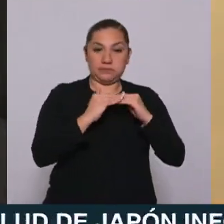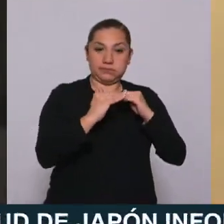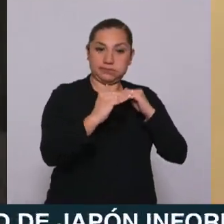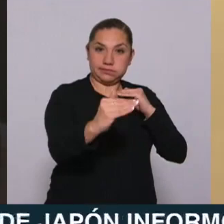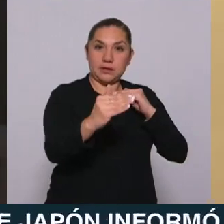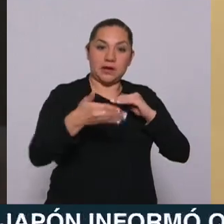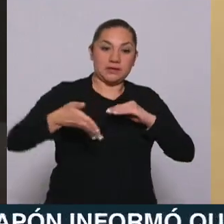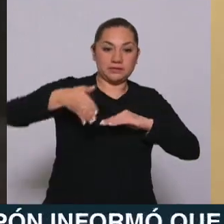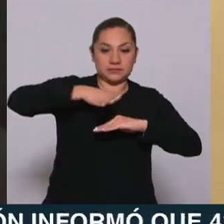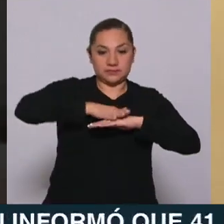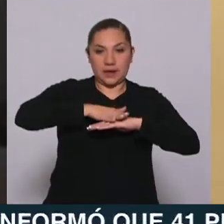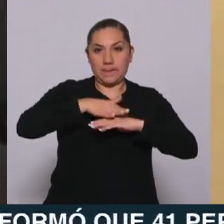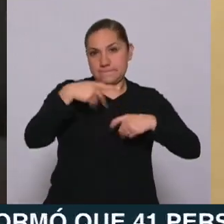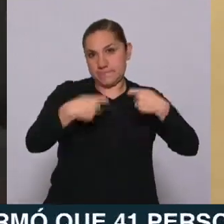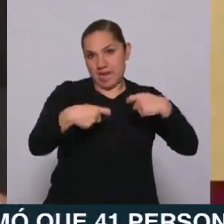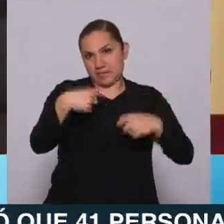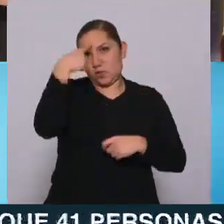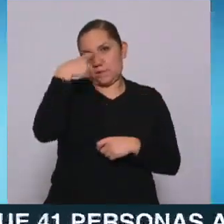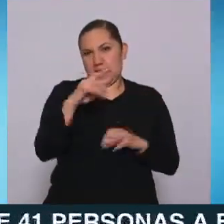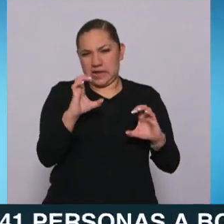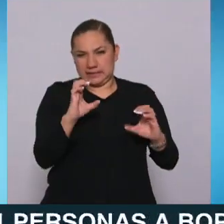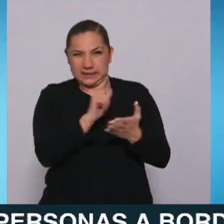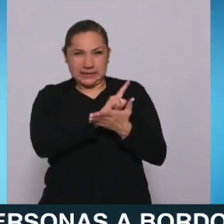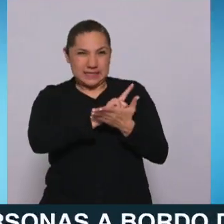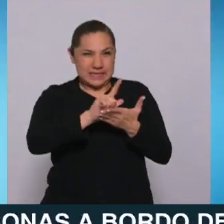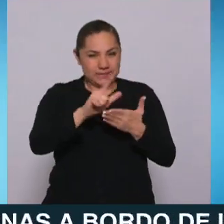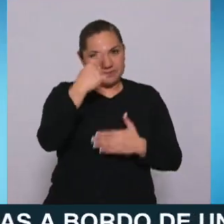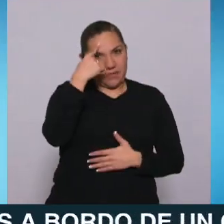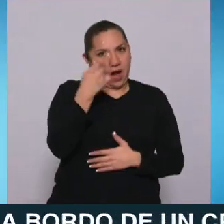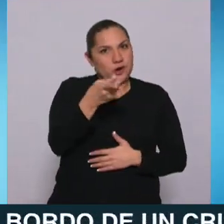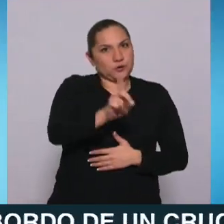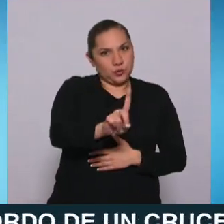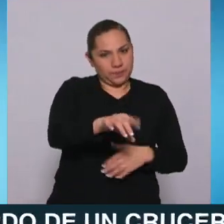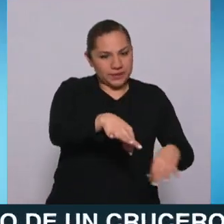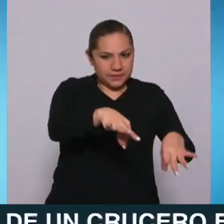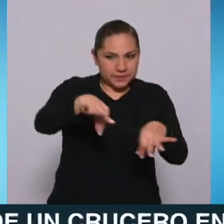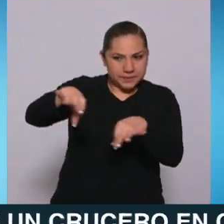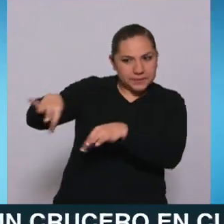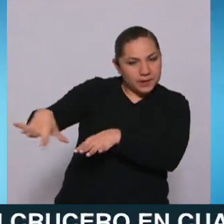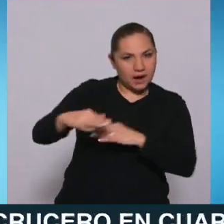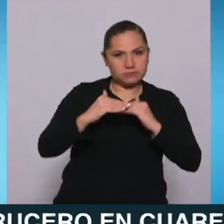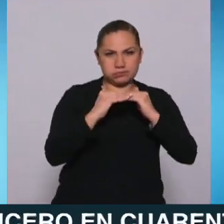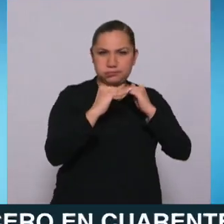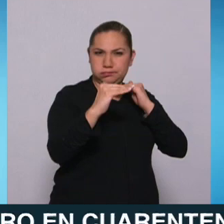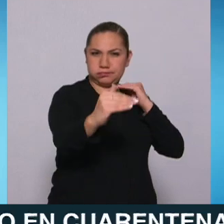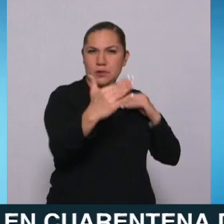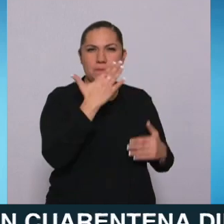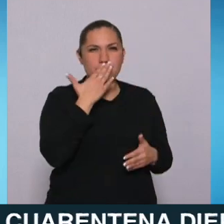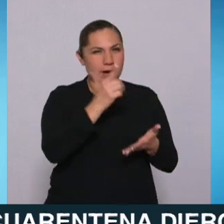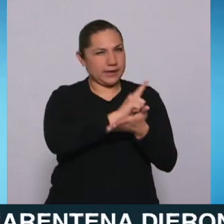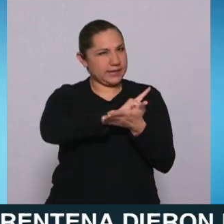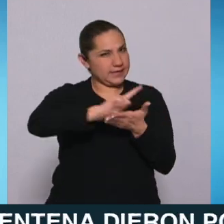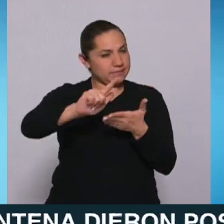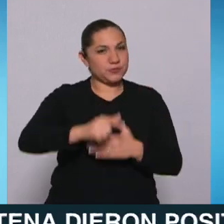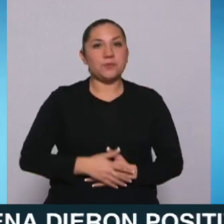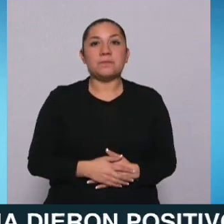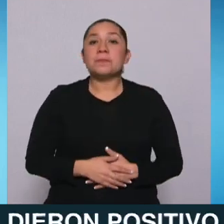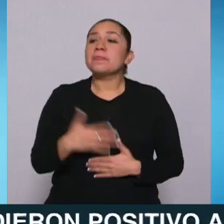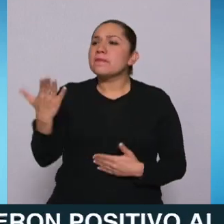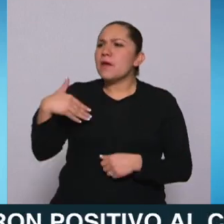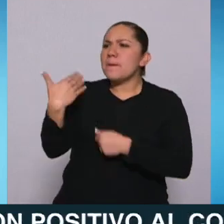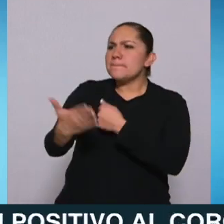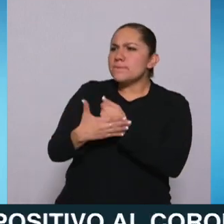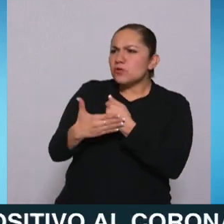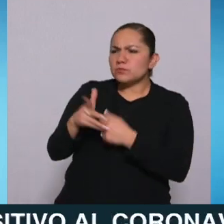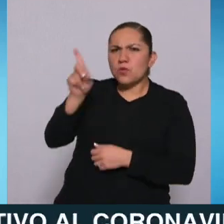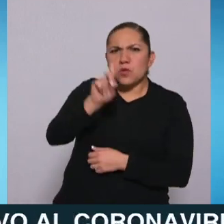domingo esté impecable. Y este domingo, bueno, pues hay una cosa bastante nueva en la entrega de los premios Oscar, estarás de